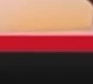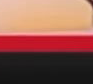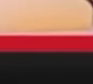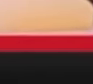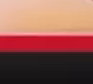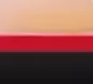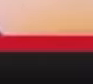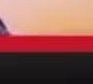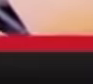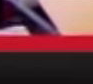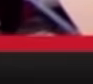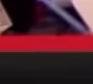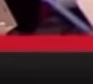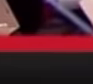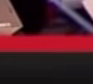Finanzas.